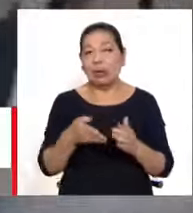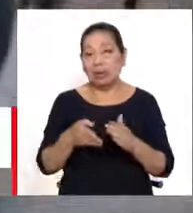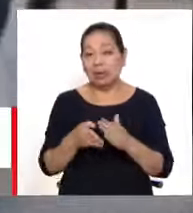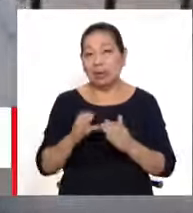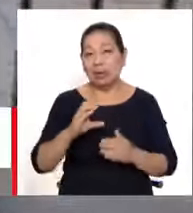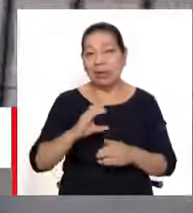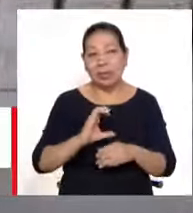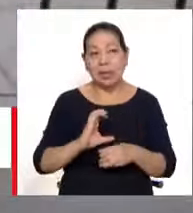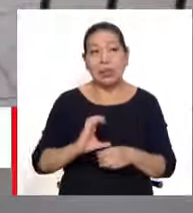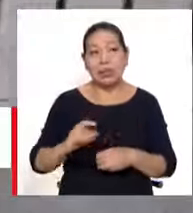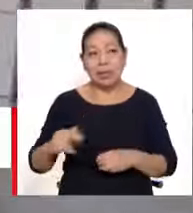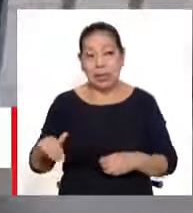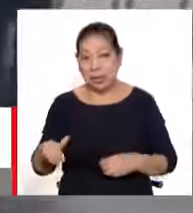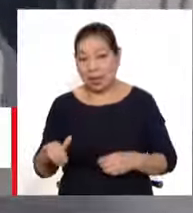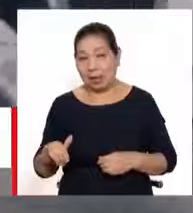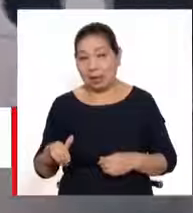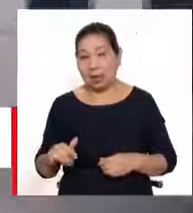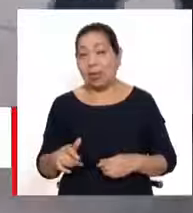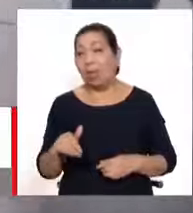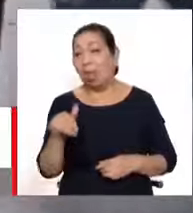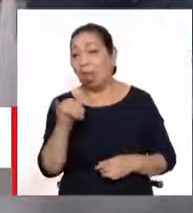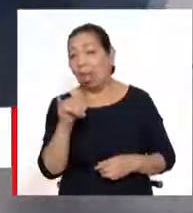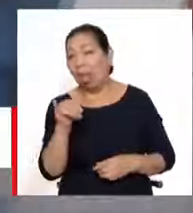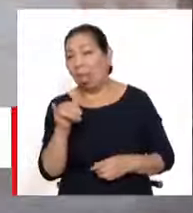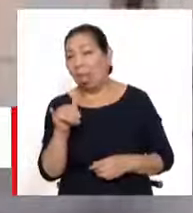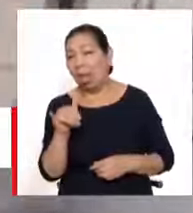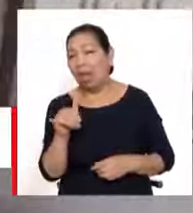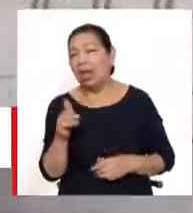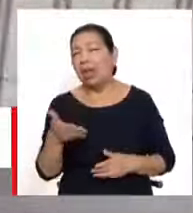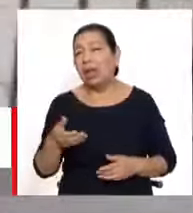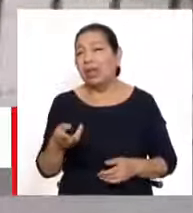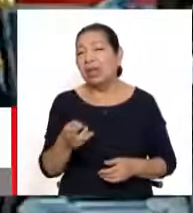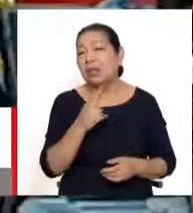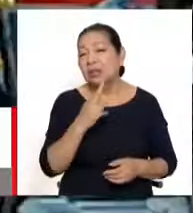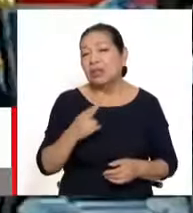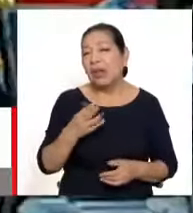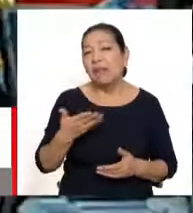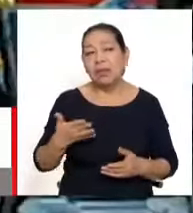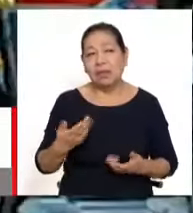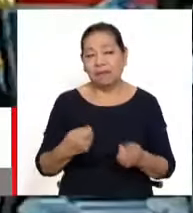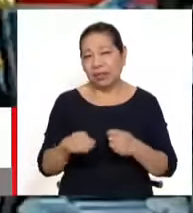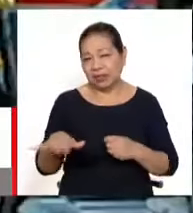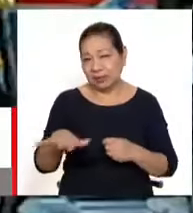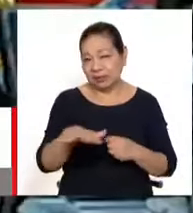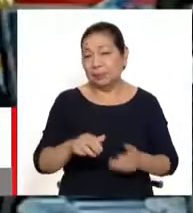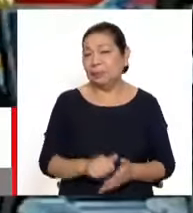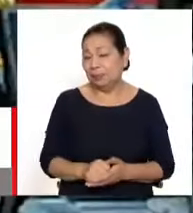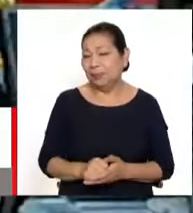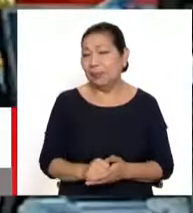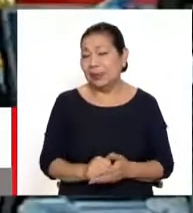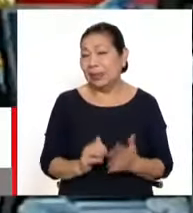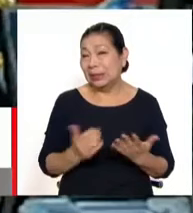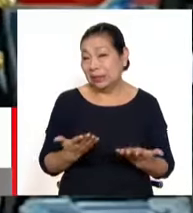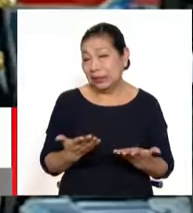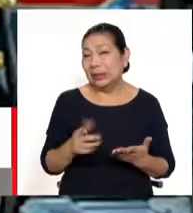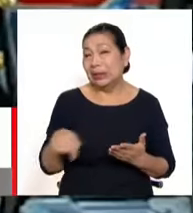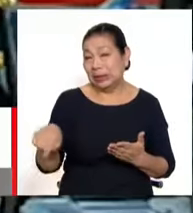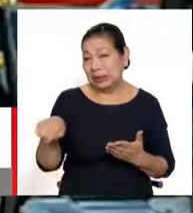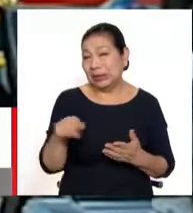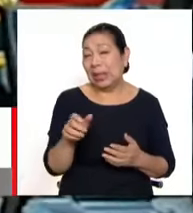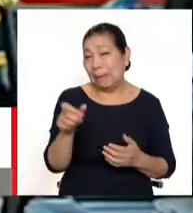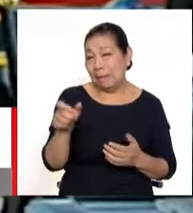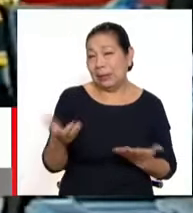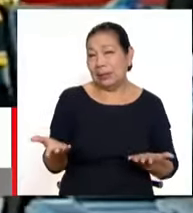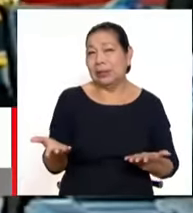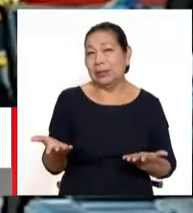Injertos de Chancay, mientras tomaban licor en una cevichería de Chancay. Que presumiblemente hayan sido los